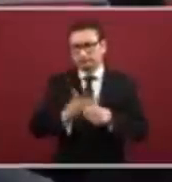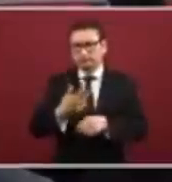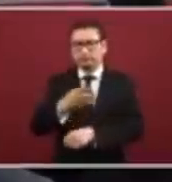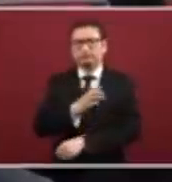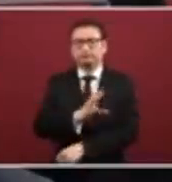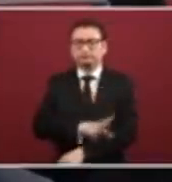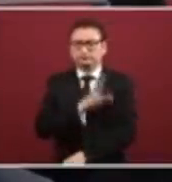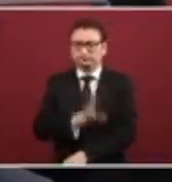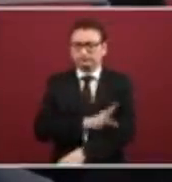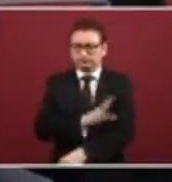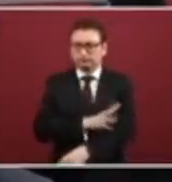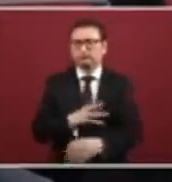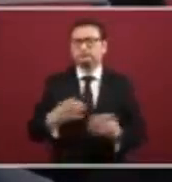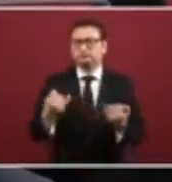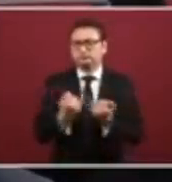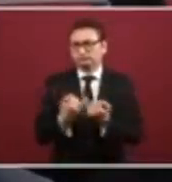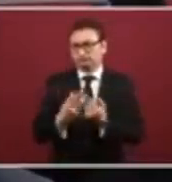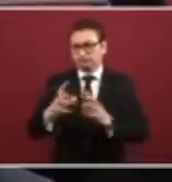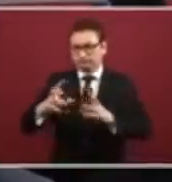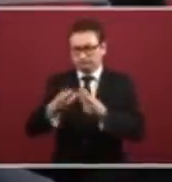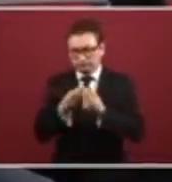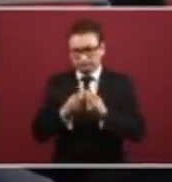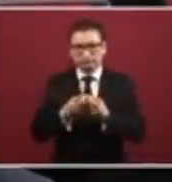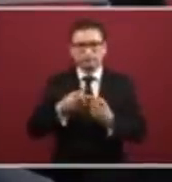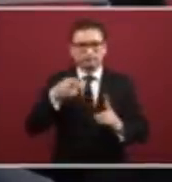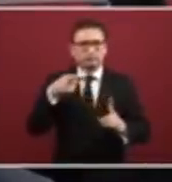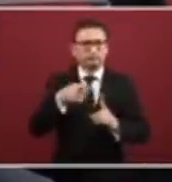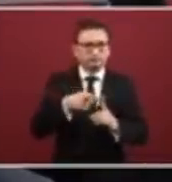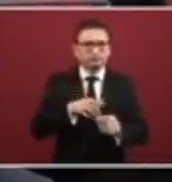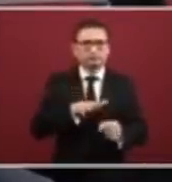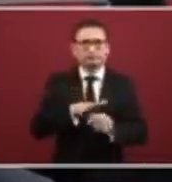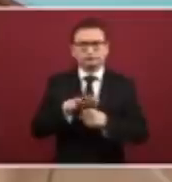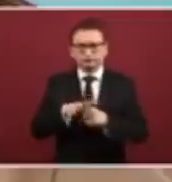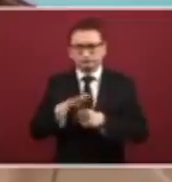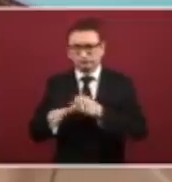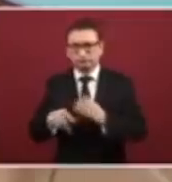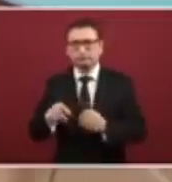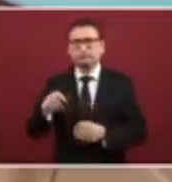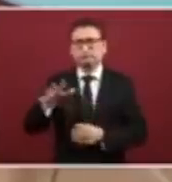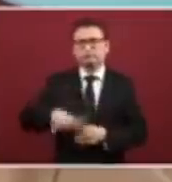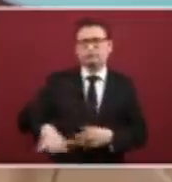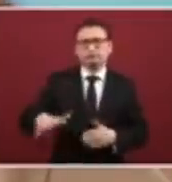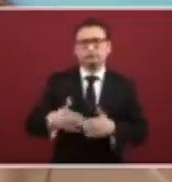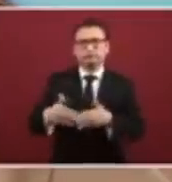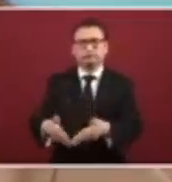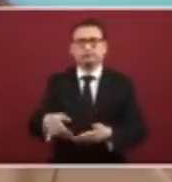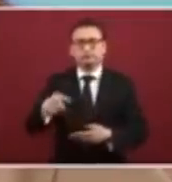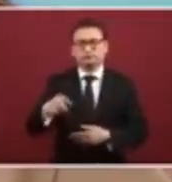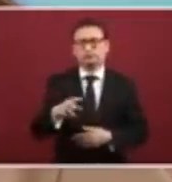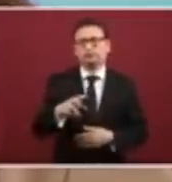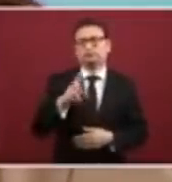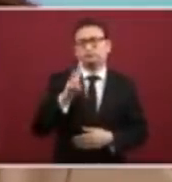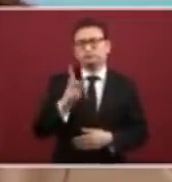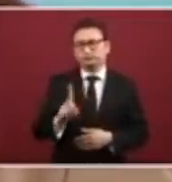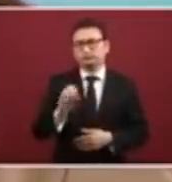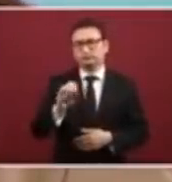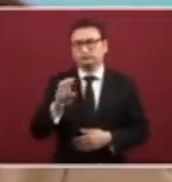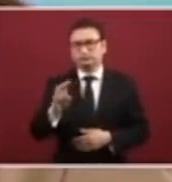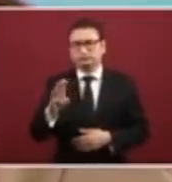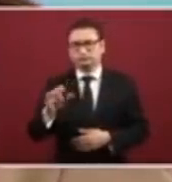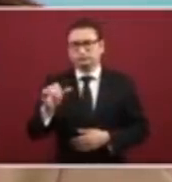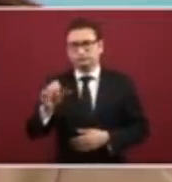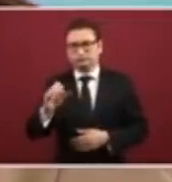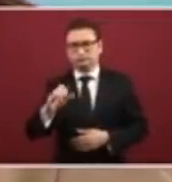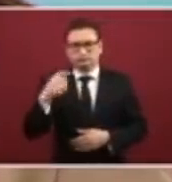Es importante mencionar que se mantendrá la ubicación del proyecto en el puerto de Dos Bocas, Tabasco, en los terrenos aledaños